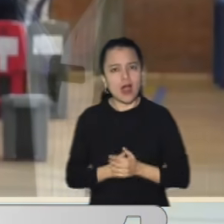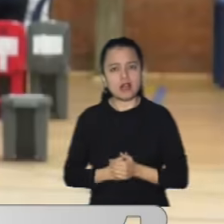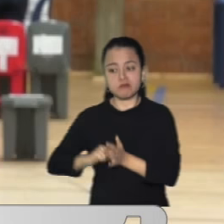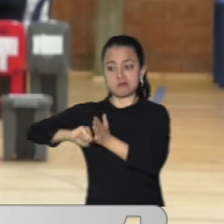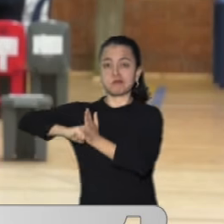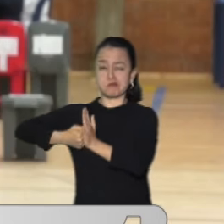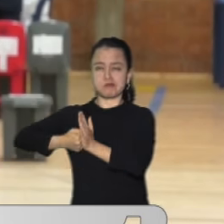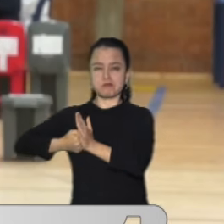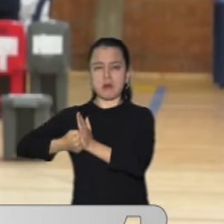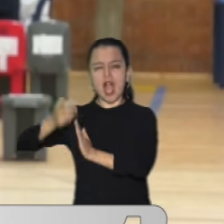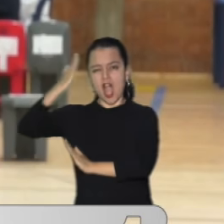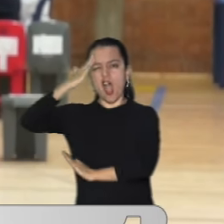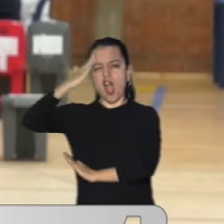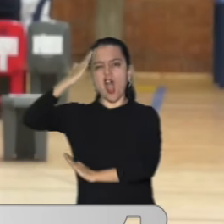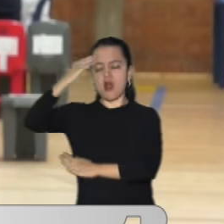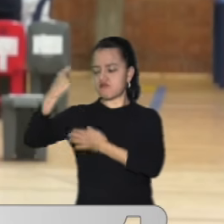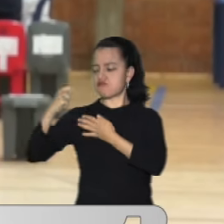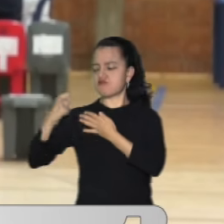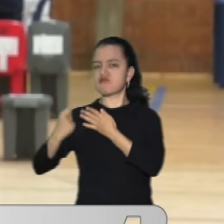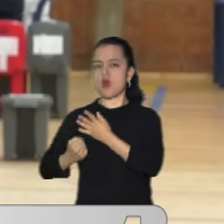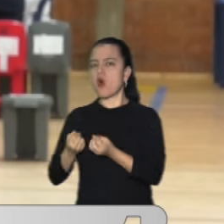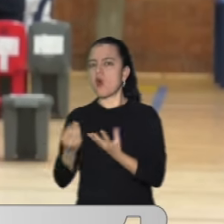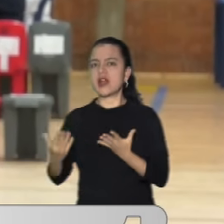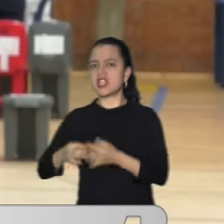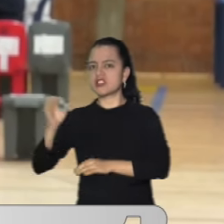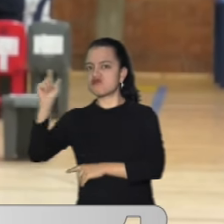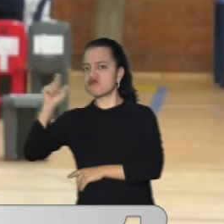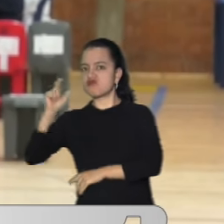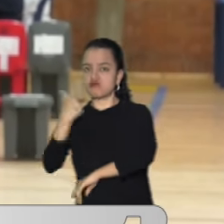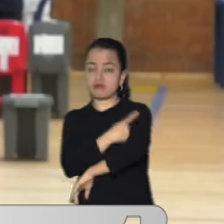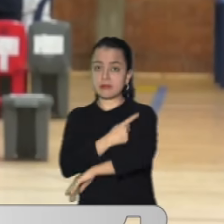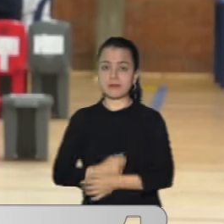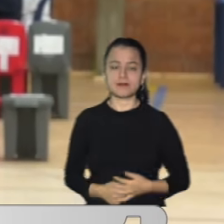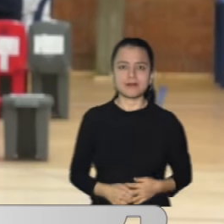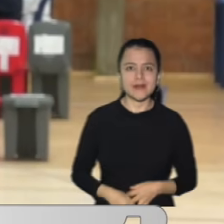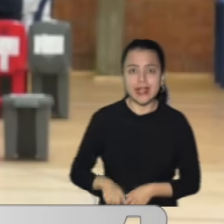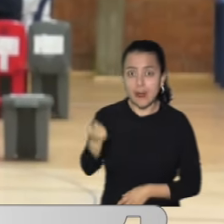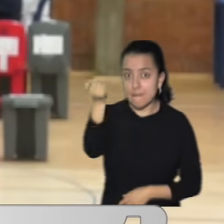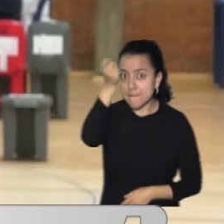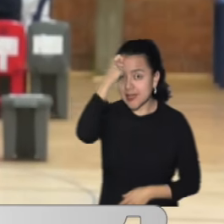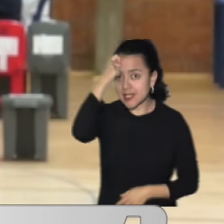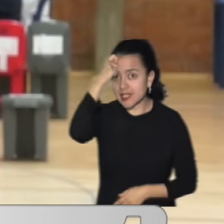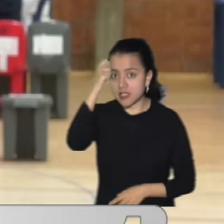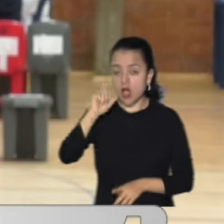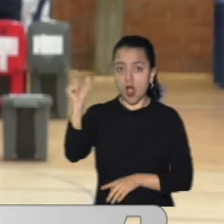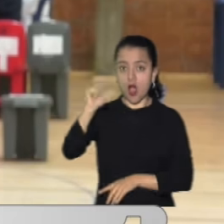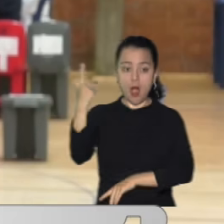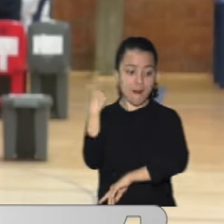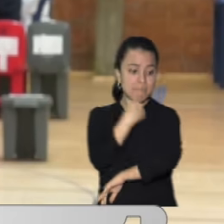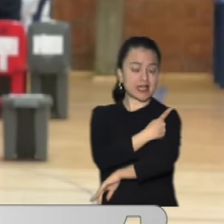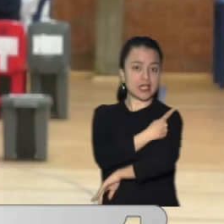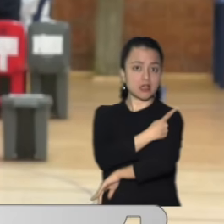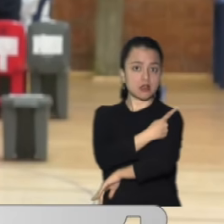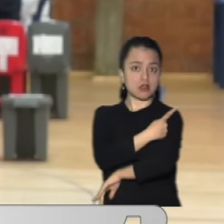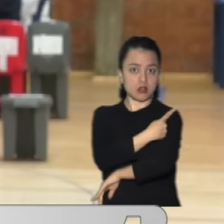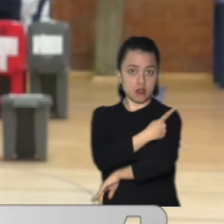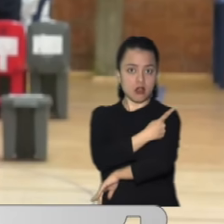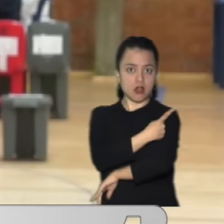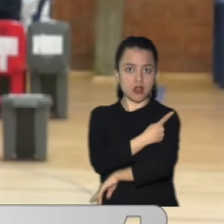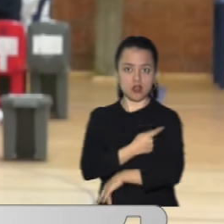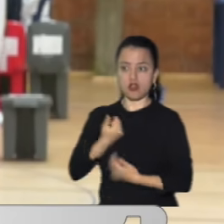reserva. Recordemos que para las mujeres embarazadas se le aplicará la vacuna de Pfizer y es por eso que a Bogotá